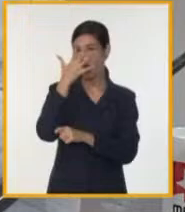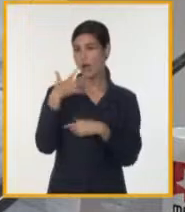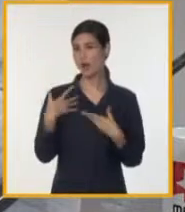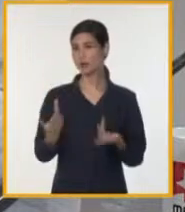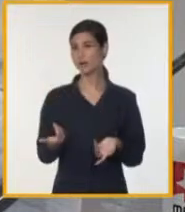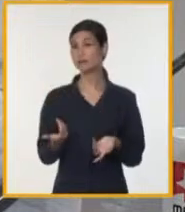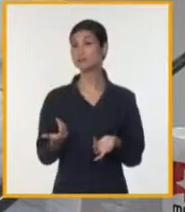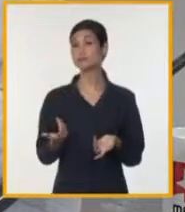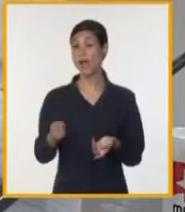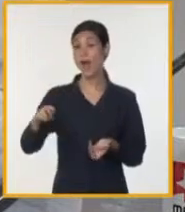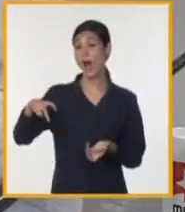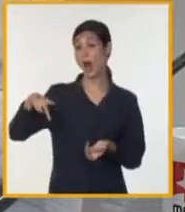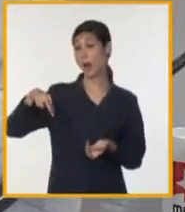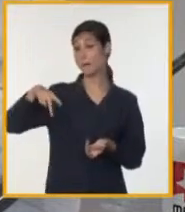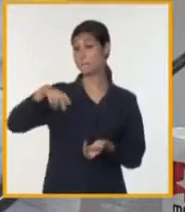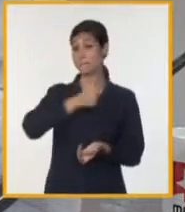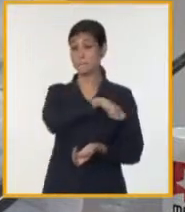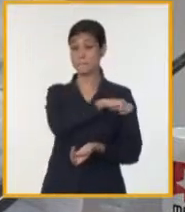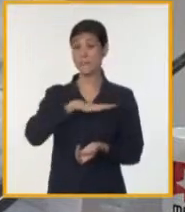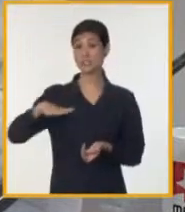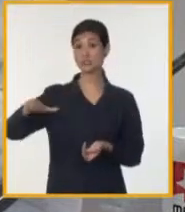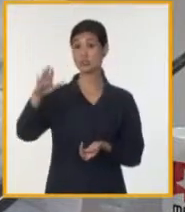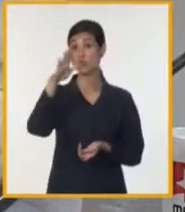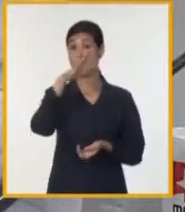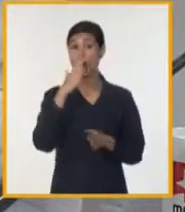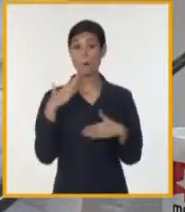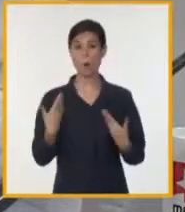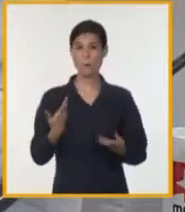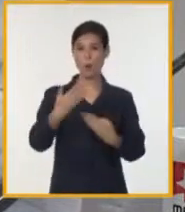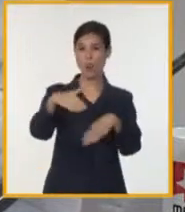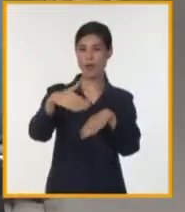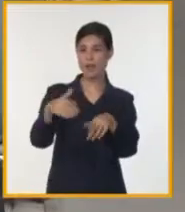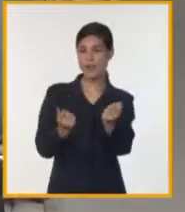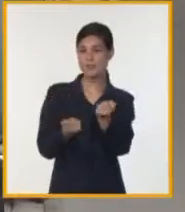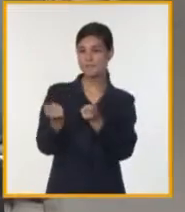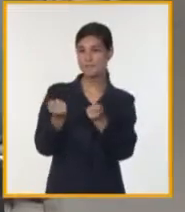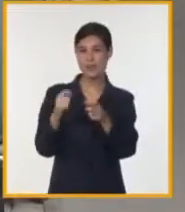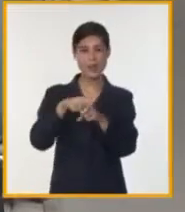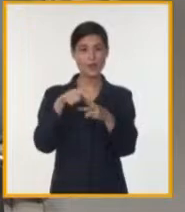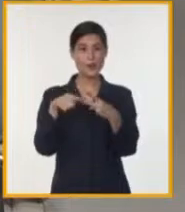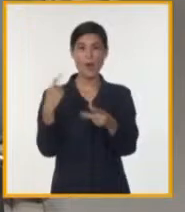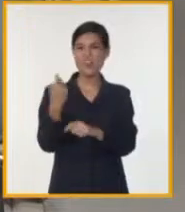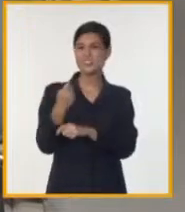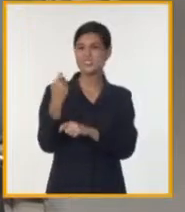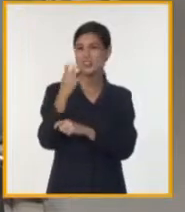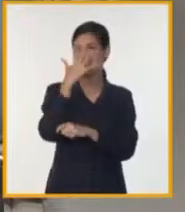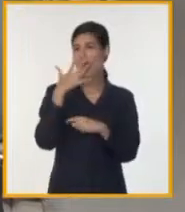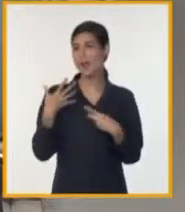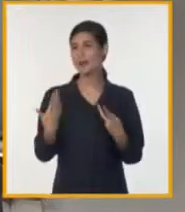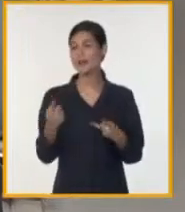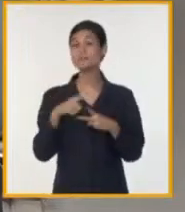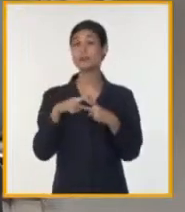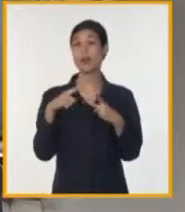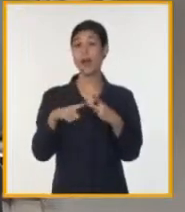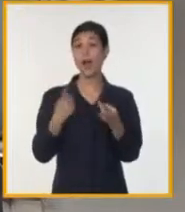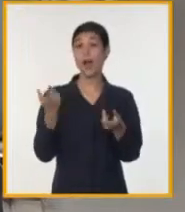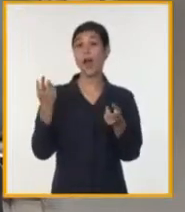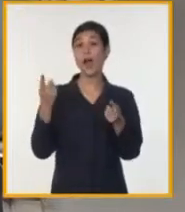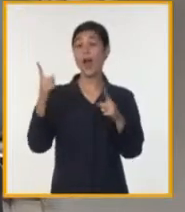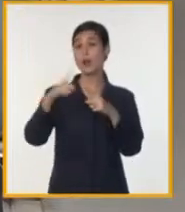peatones, cómo desarrollarse en la vía. Y todos los choferes profesionales después tienen que volver a pasar por ahí para hacer su revalidación, ¿no? Es